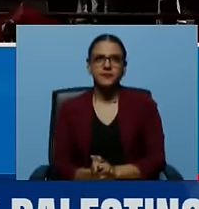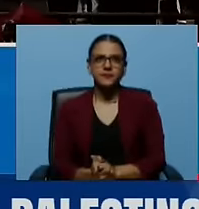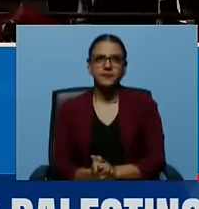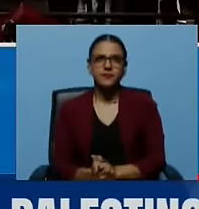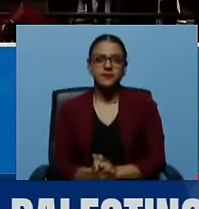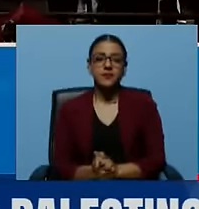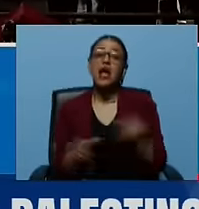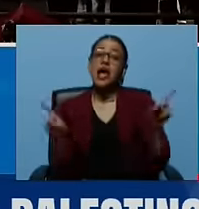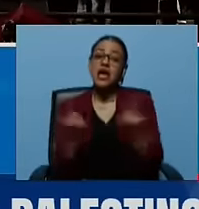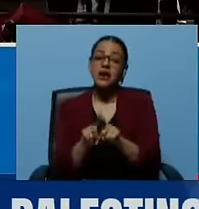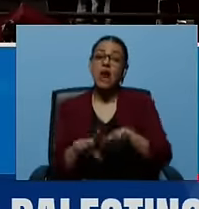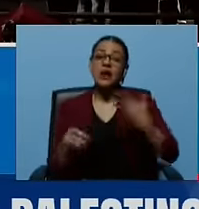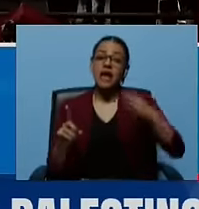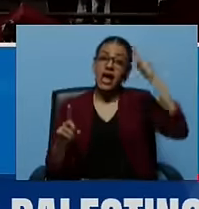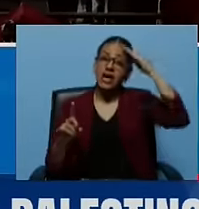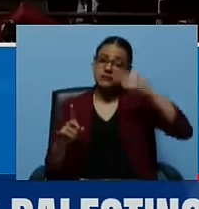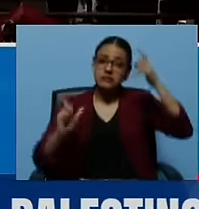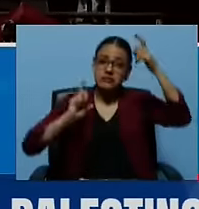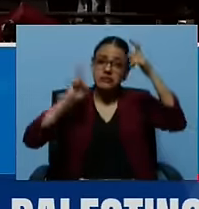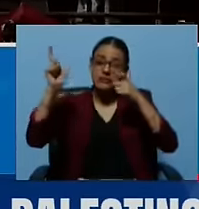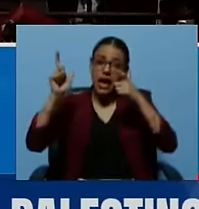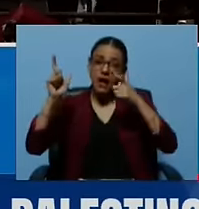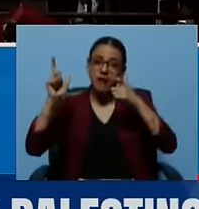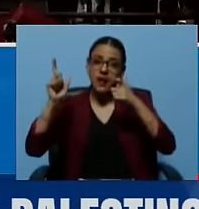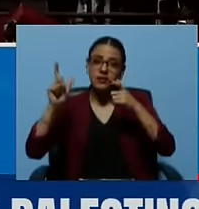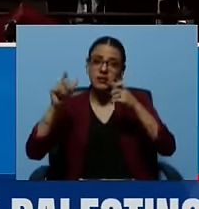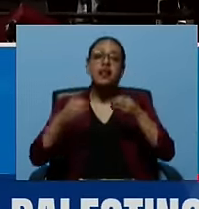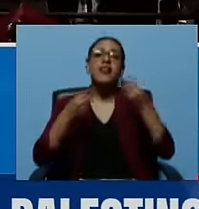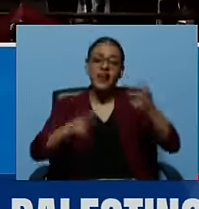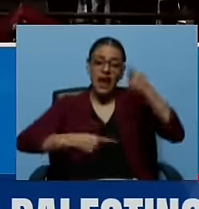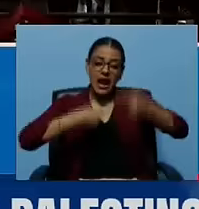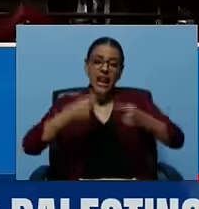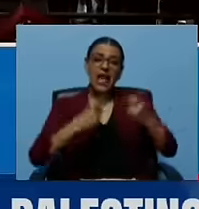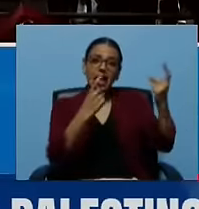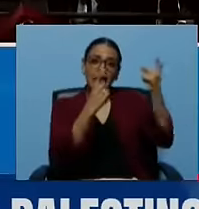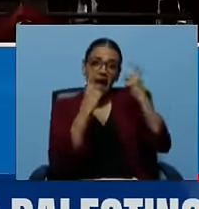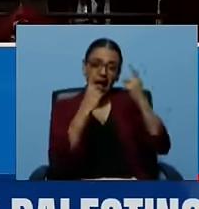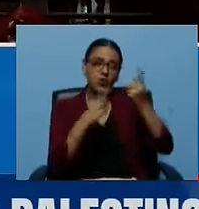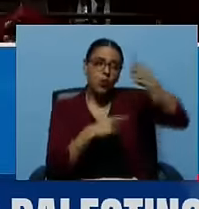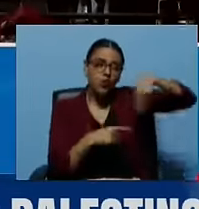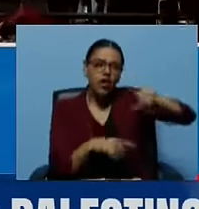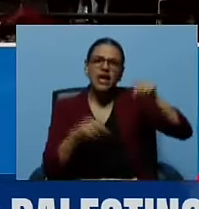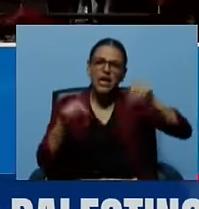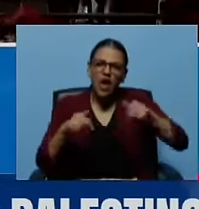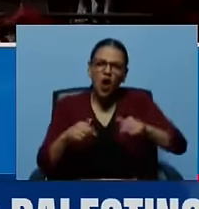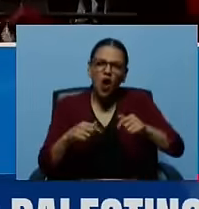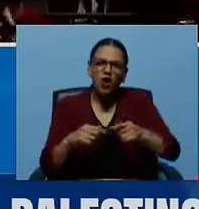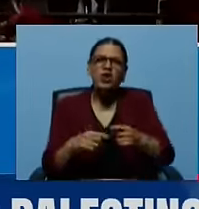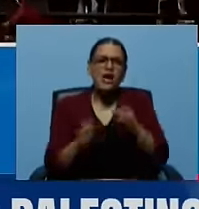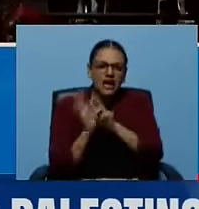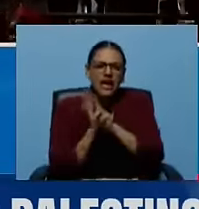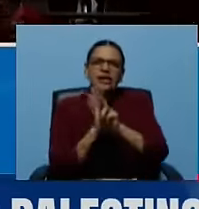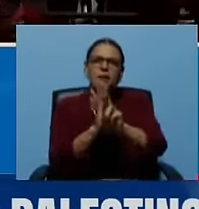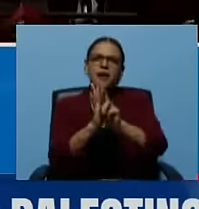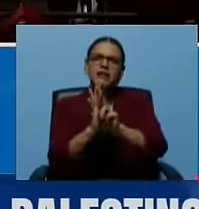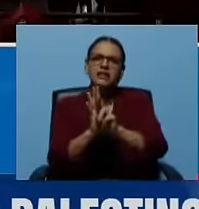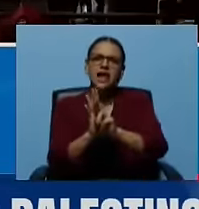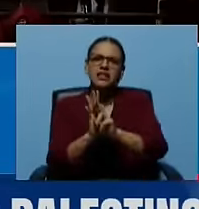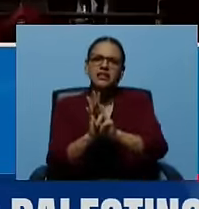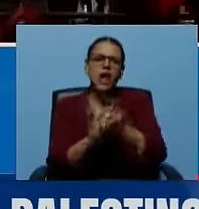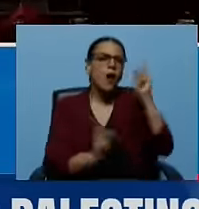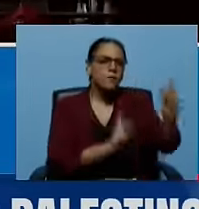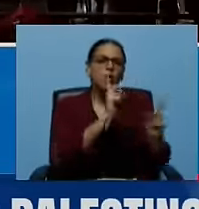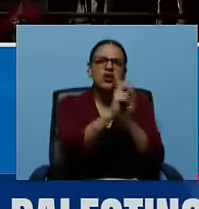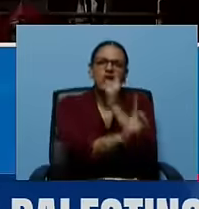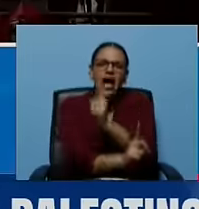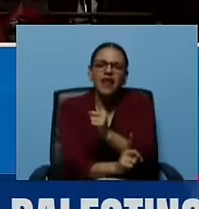Al igual que nuestro comandante Hugo Chávez Frías dejó este legado, que hoy en día está representado por